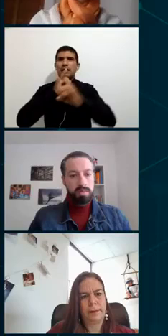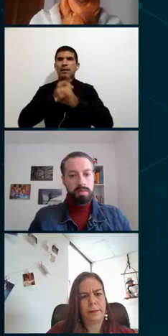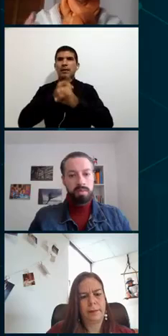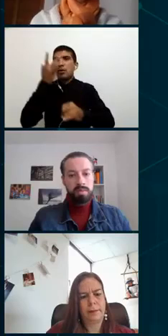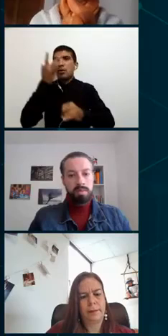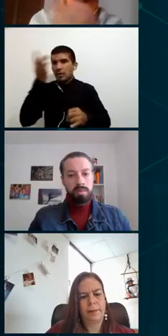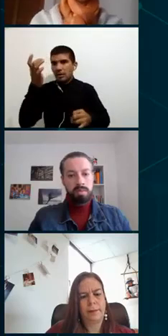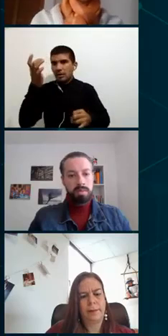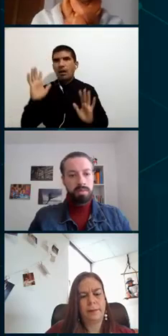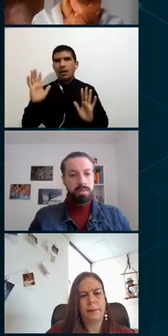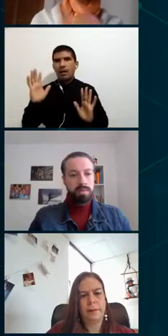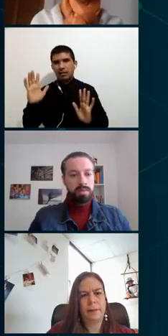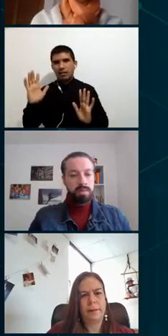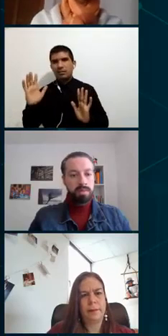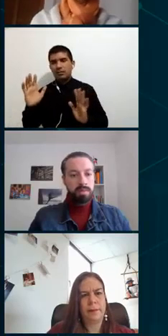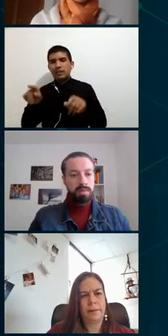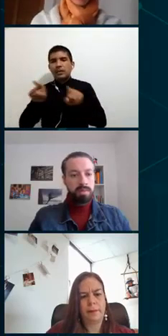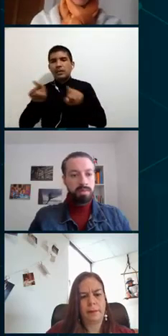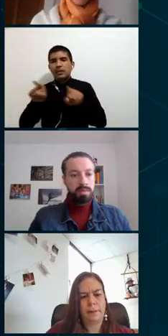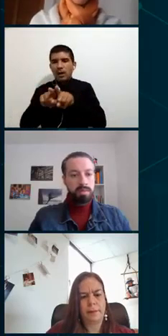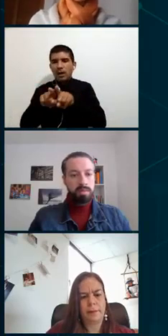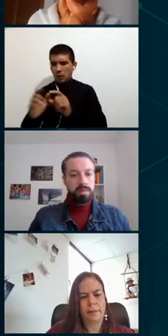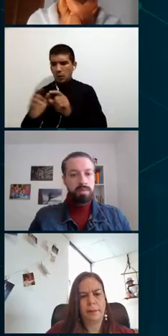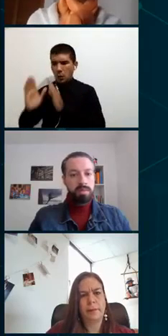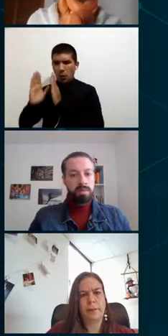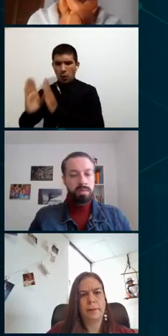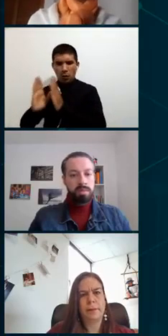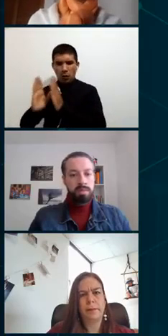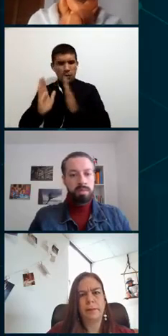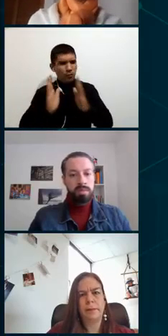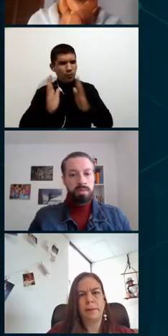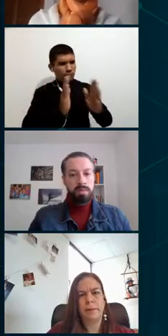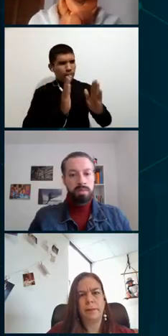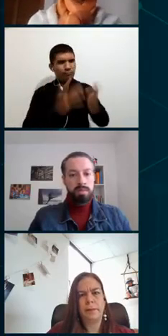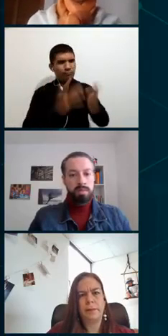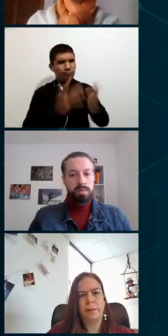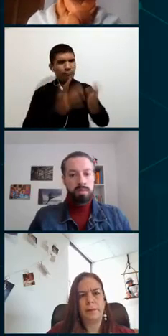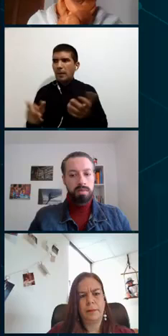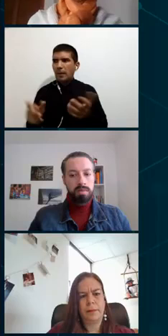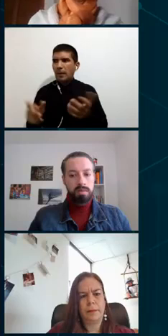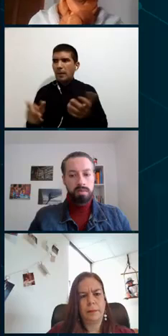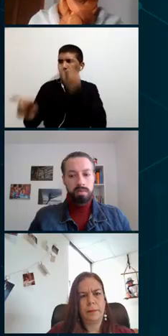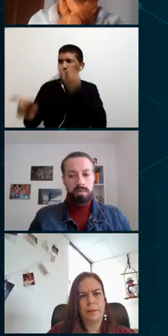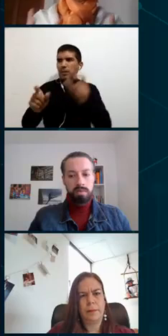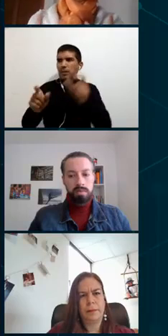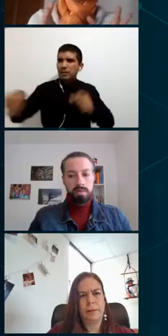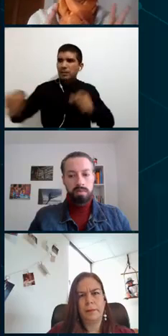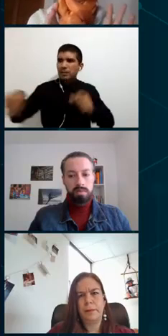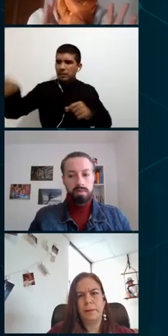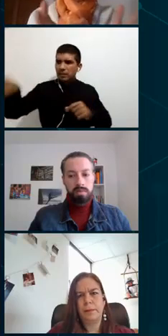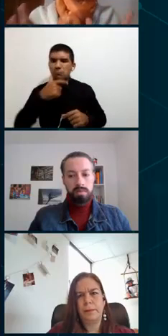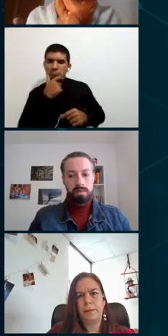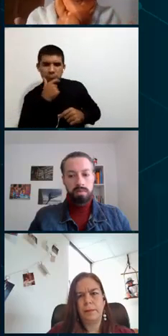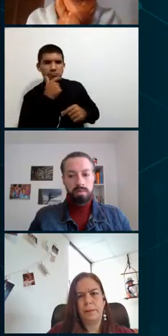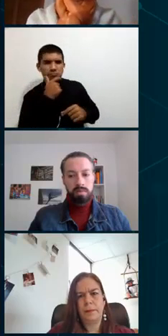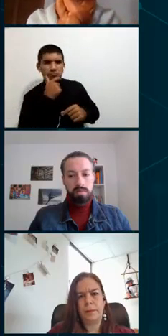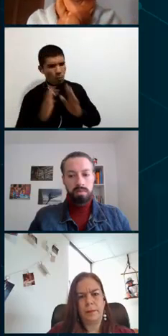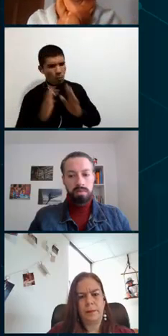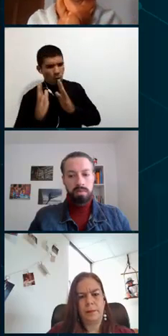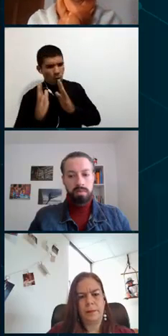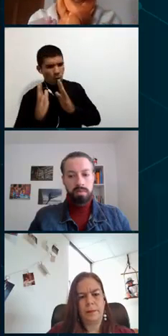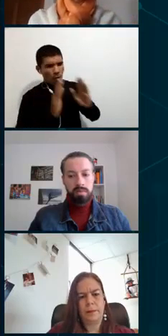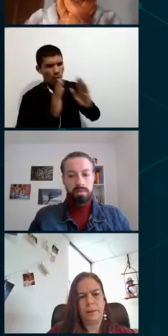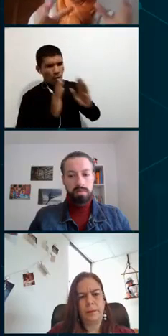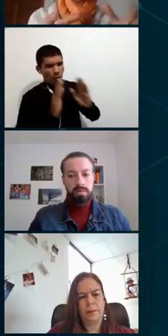testear, reconociendo que es un modelo iterativo. Incluso algunas personas han llegado a pensar